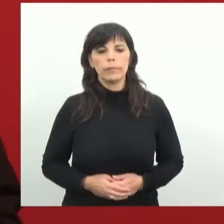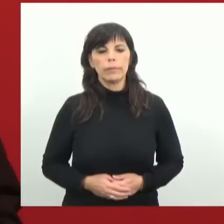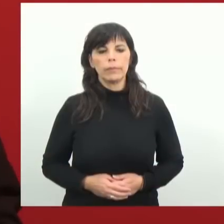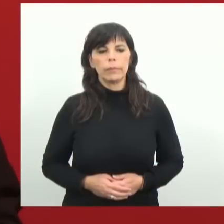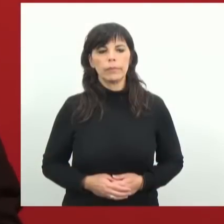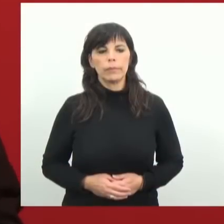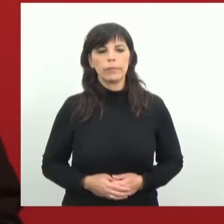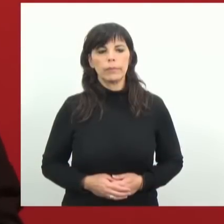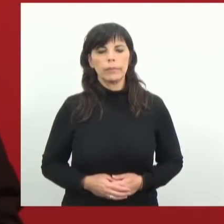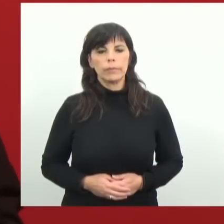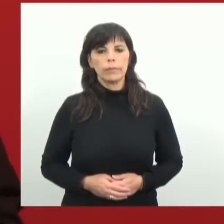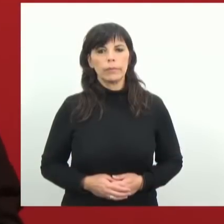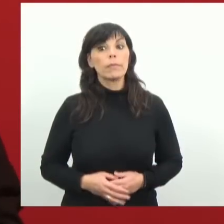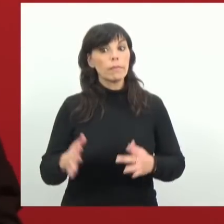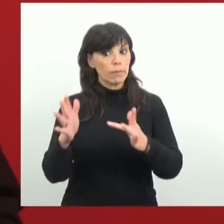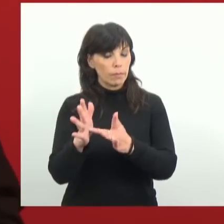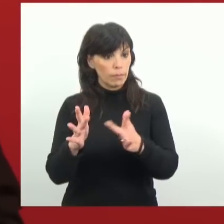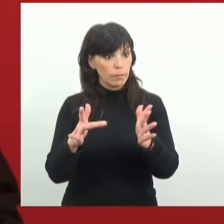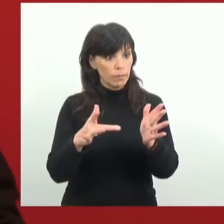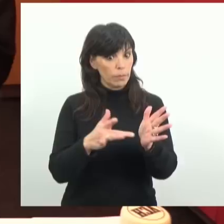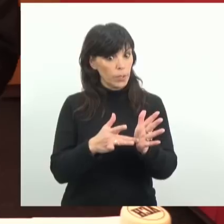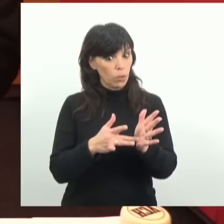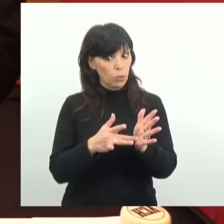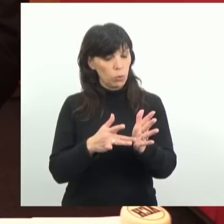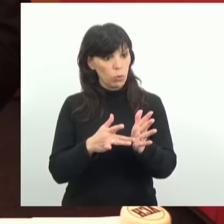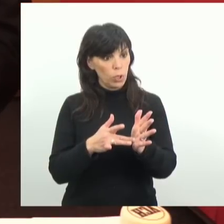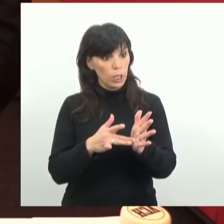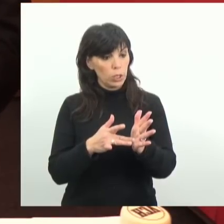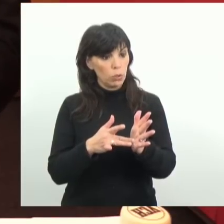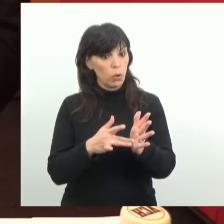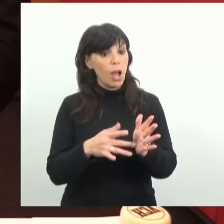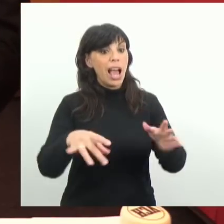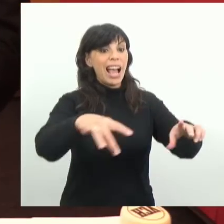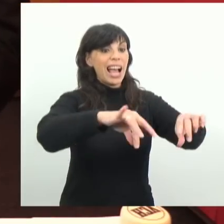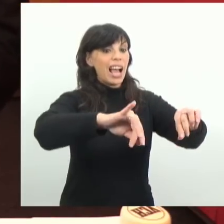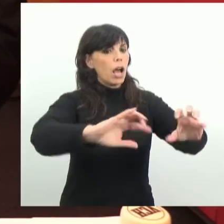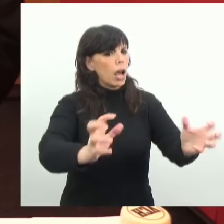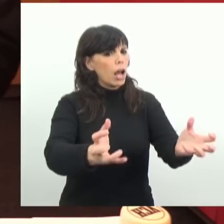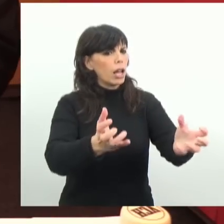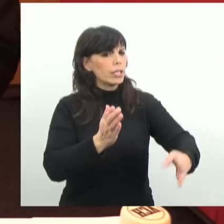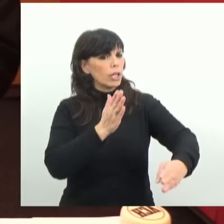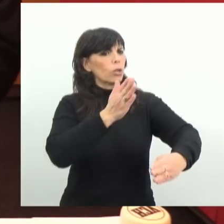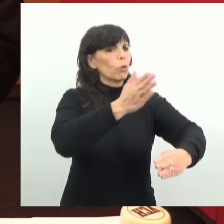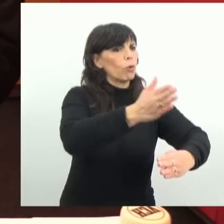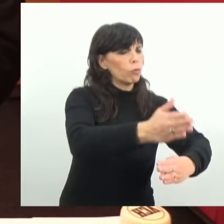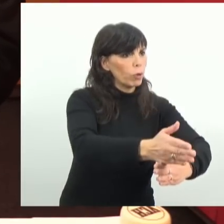Cuando el Mesías, allí en el desierto del Negev, llevado por el Espíritu